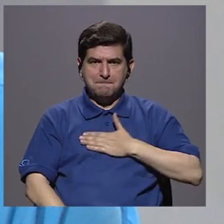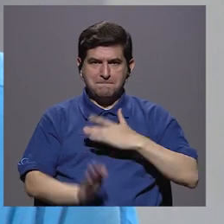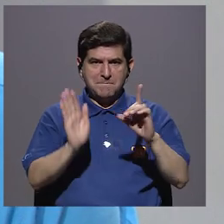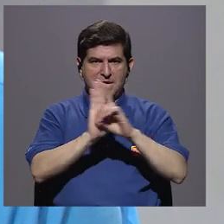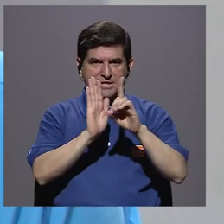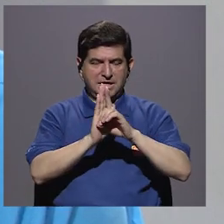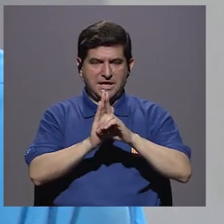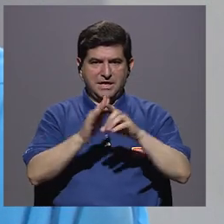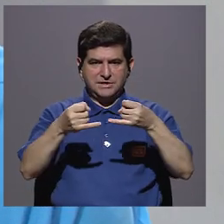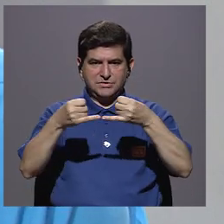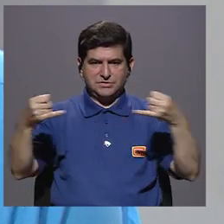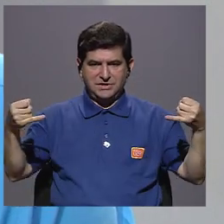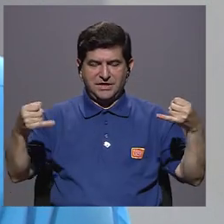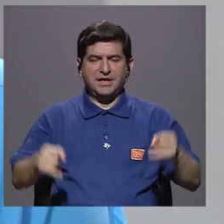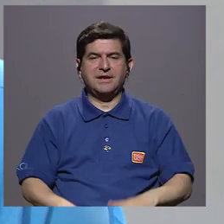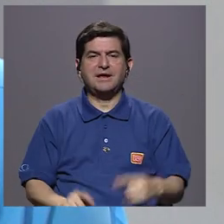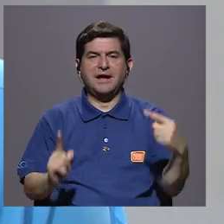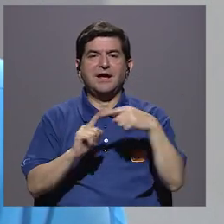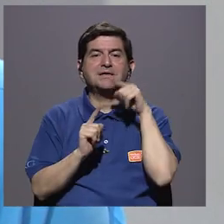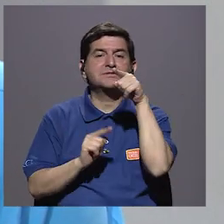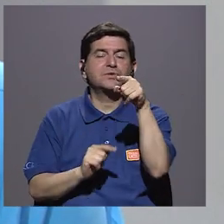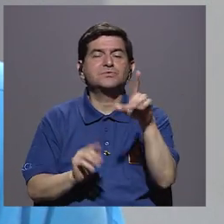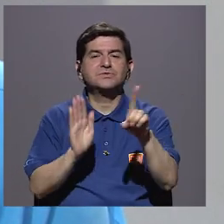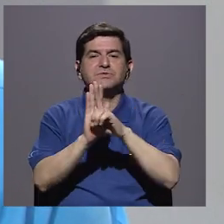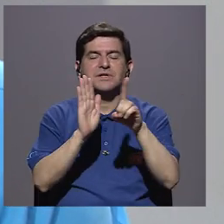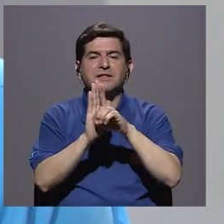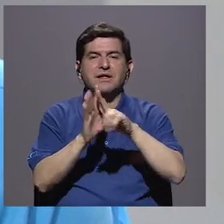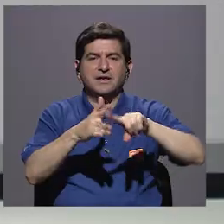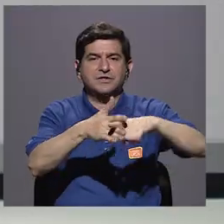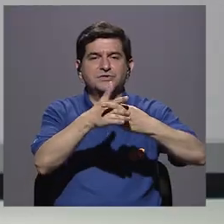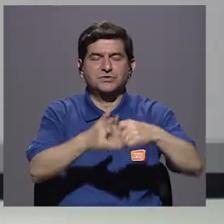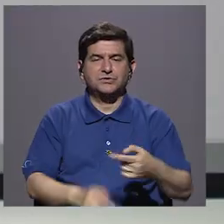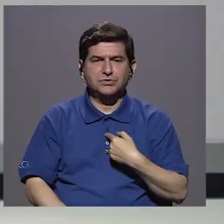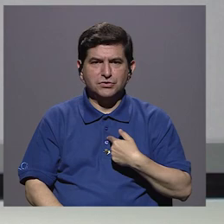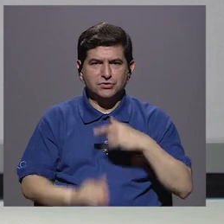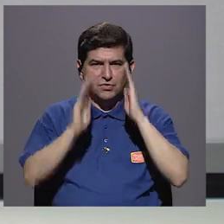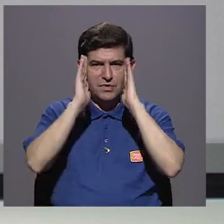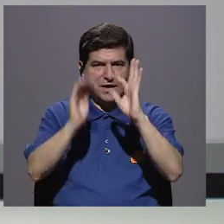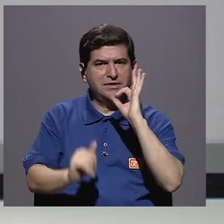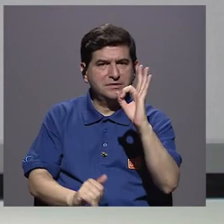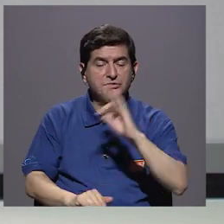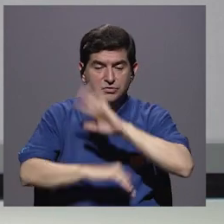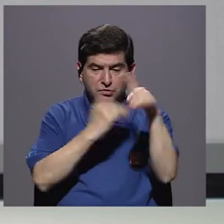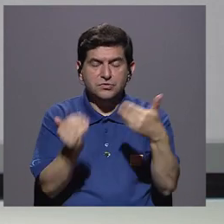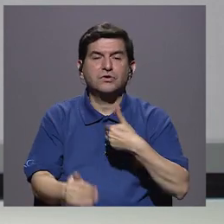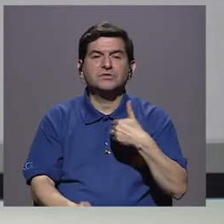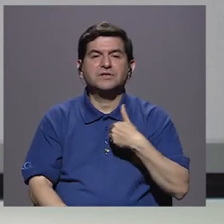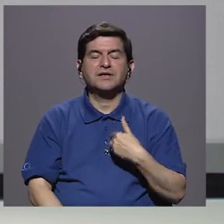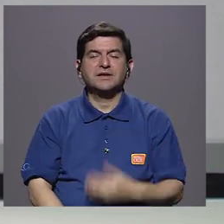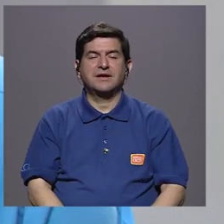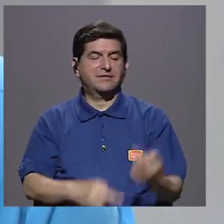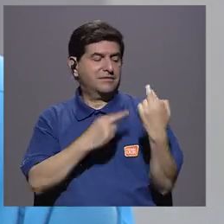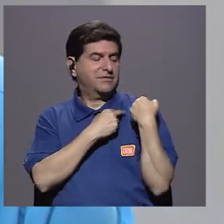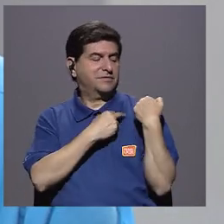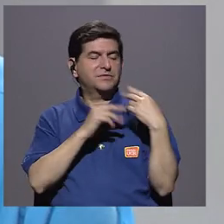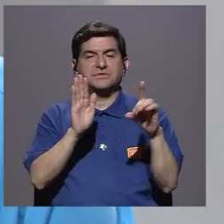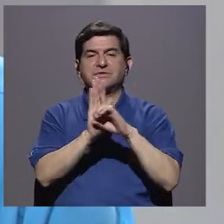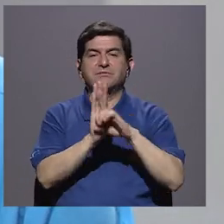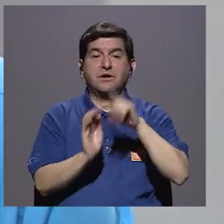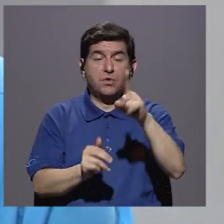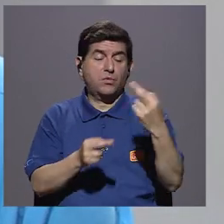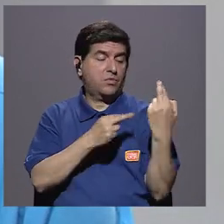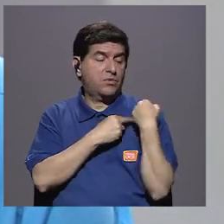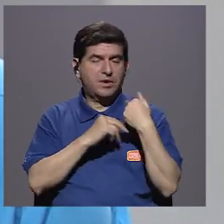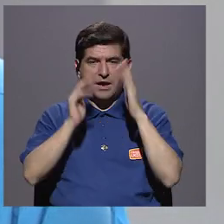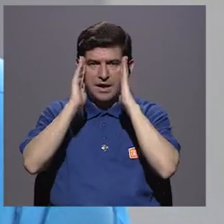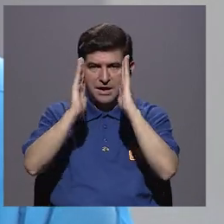Mis derechos llegan hasta donde llegan los suyos. Entonces, yo debería tratarla bien. Entonces, todos tenemos derechos y todos tenemos deberes. Uno de los deberes